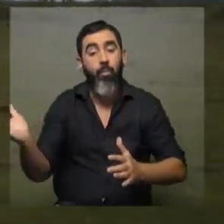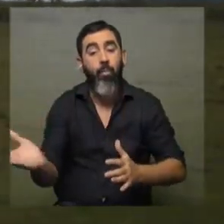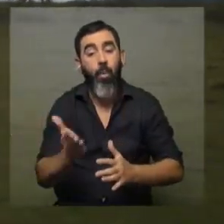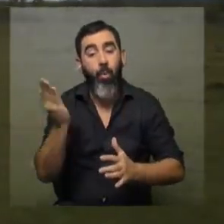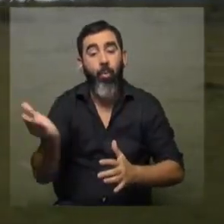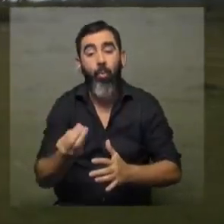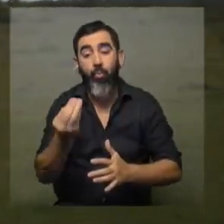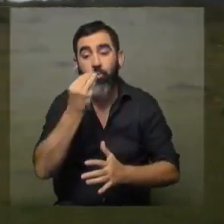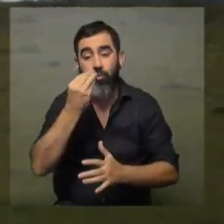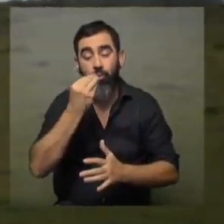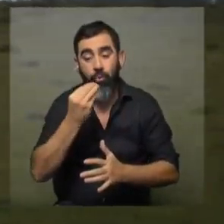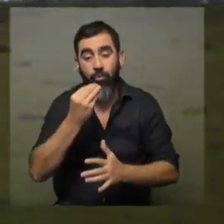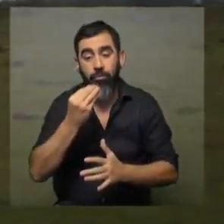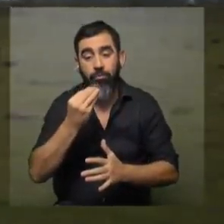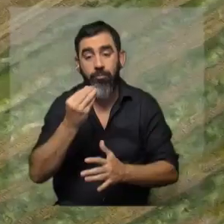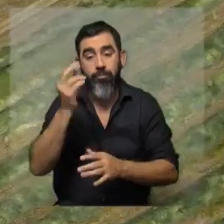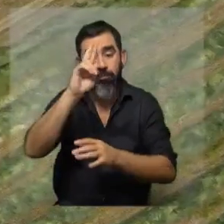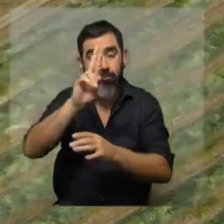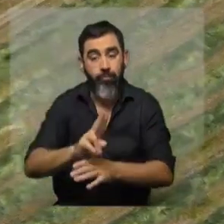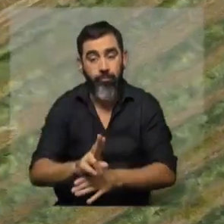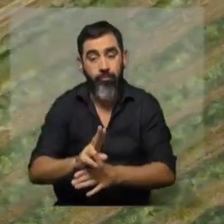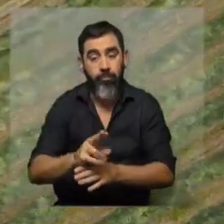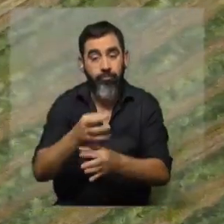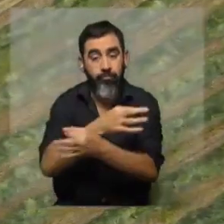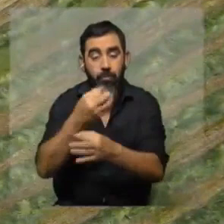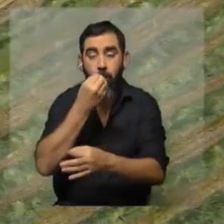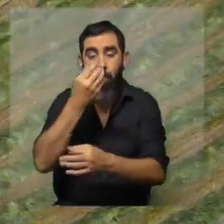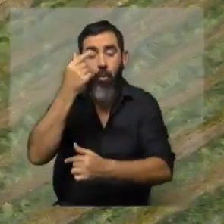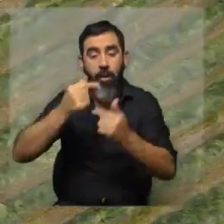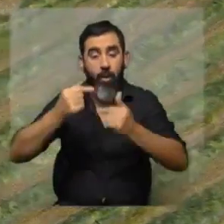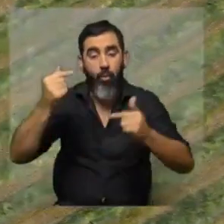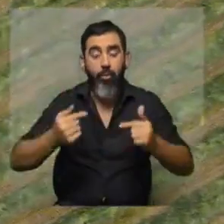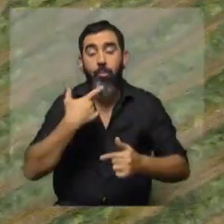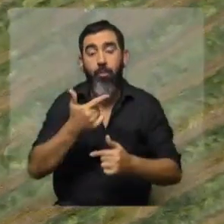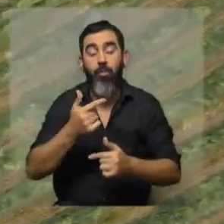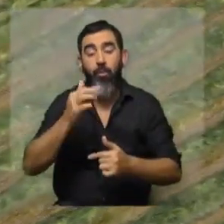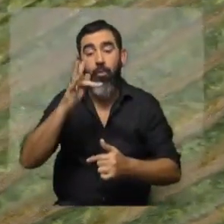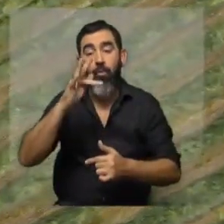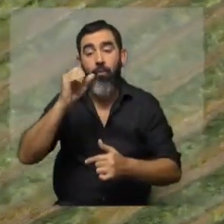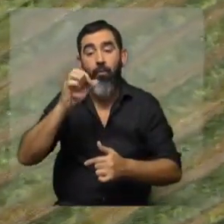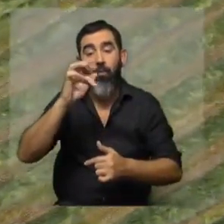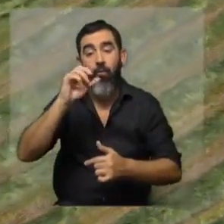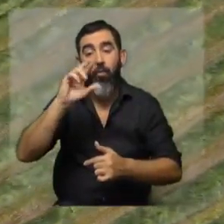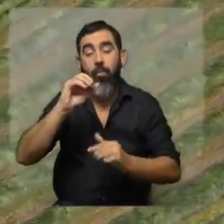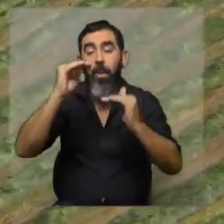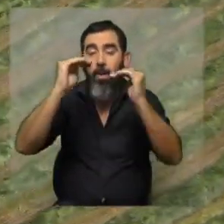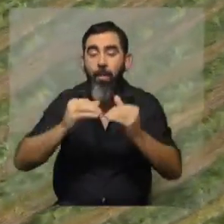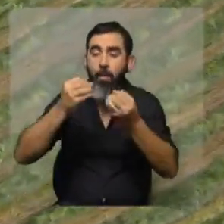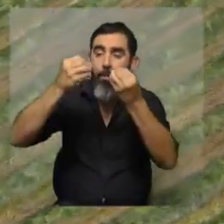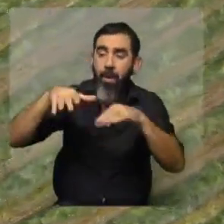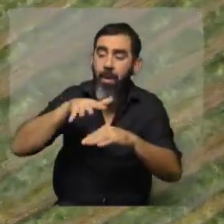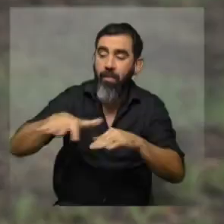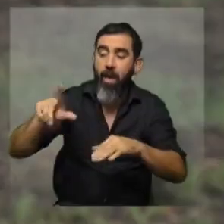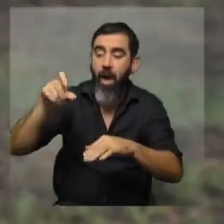alimentos que usen más eficientes los recursos, como por ejemplo el fósforo, para disminuir las pérdidas que van al